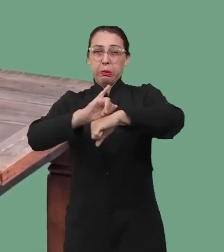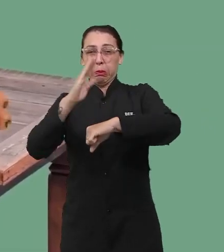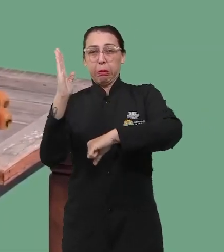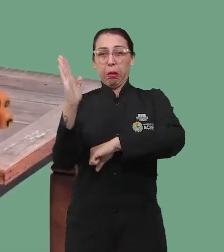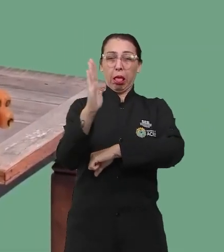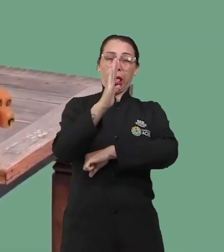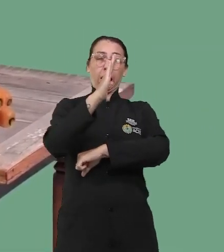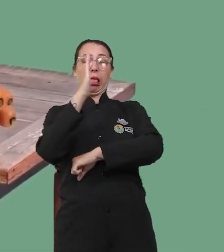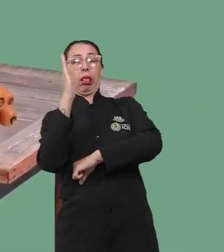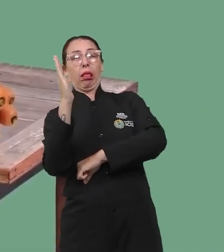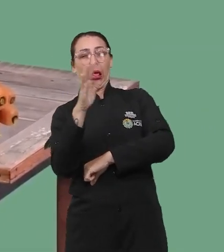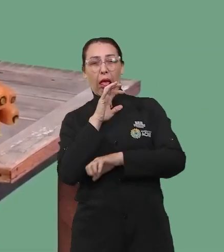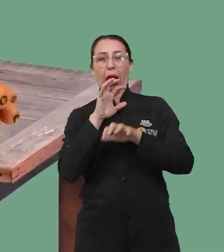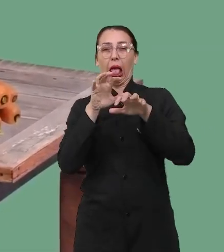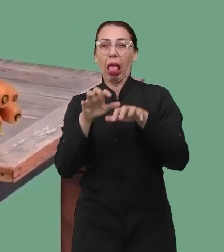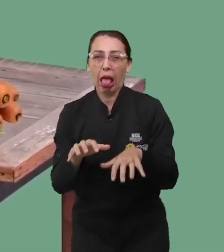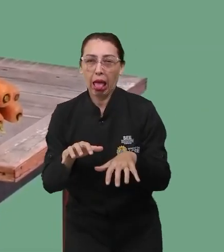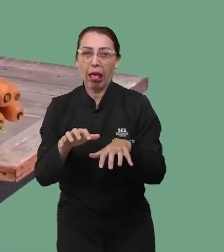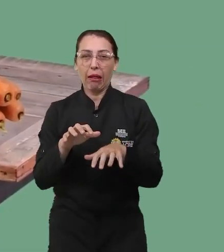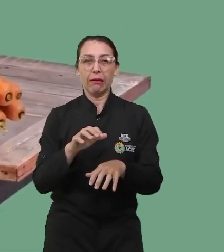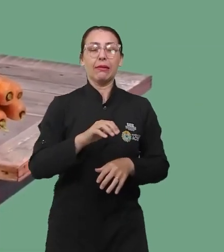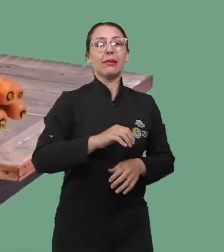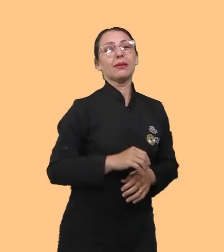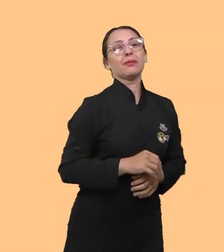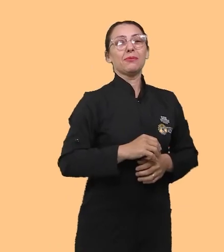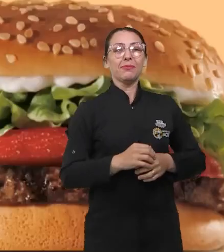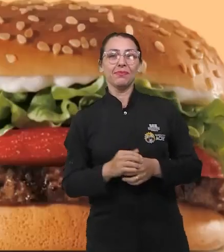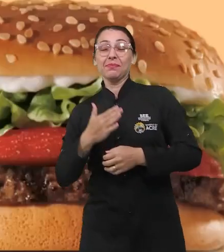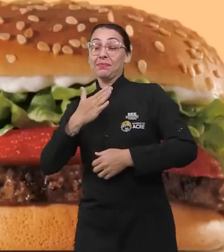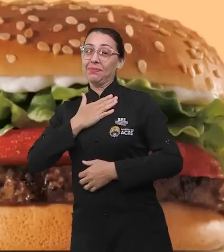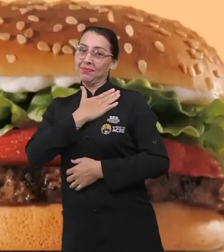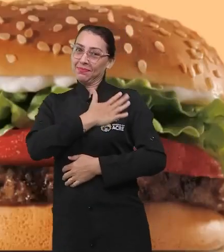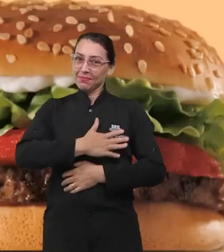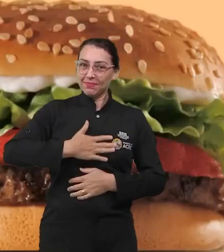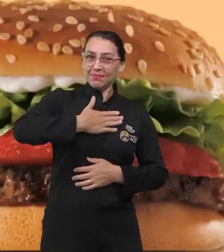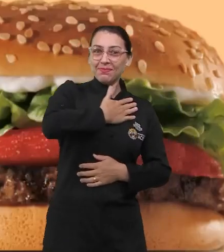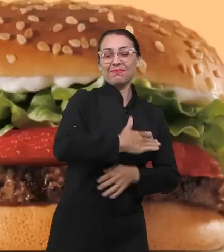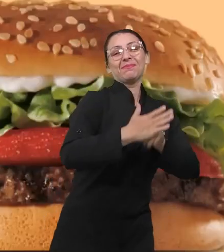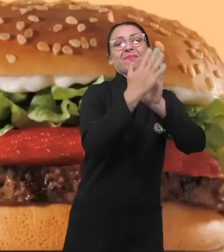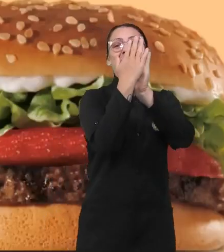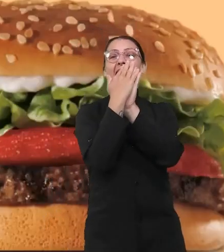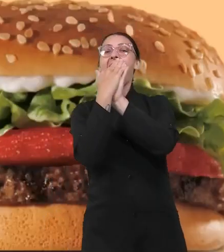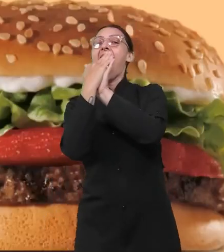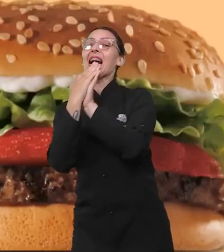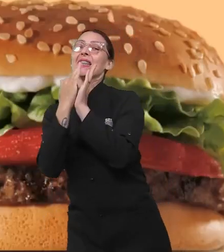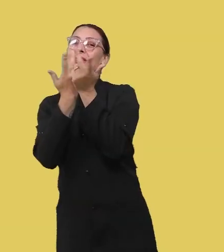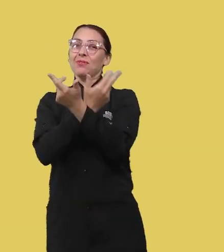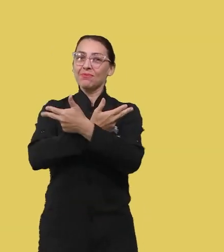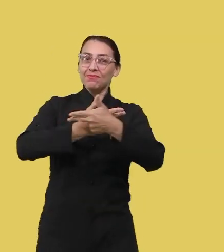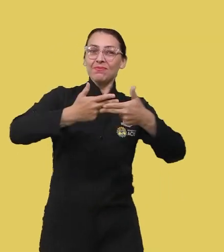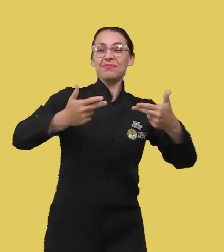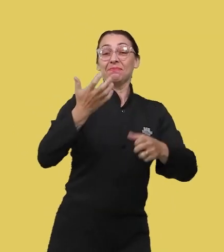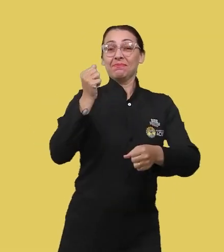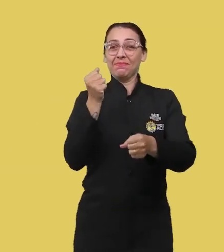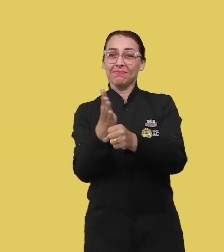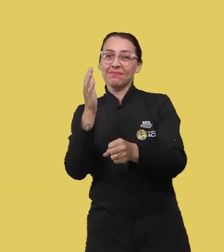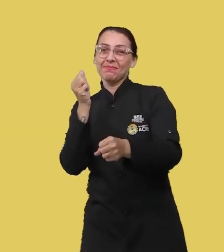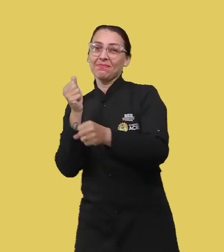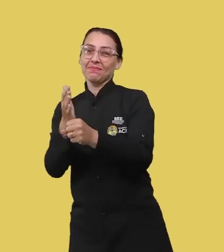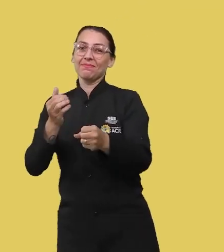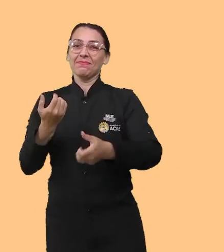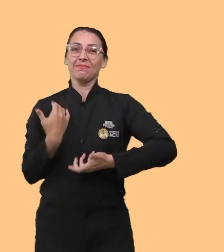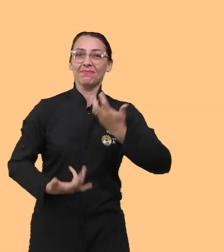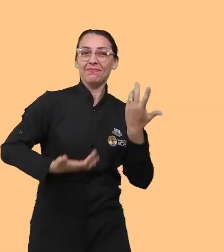la mesa me desmayo. A mí me gustan las hamburguesas con